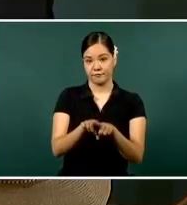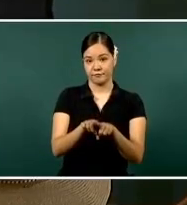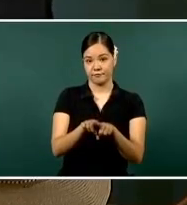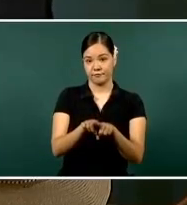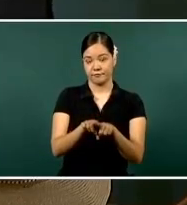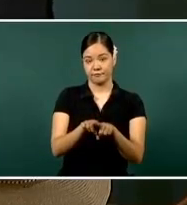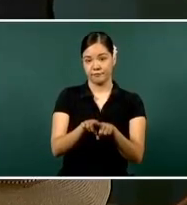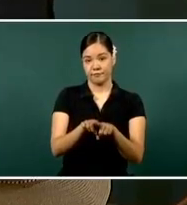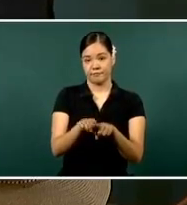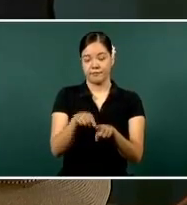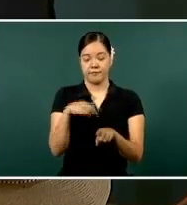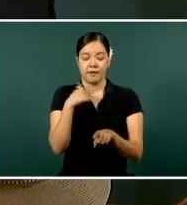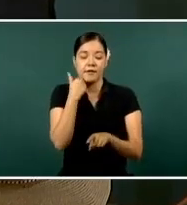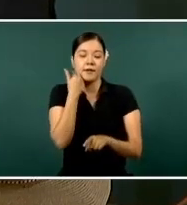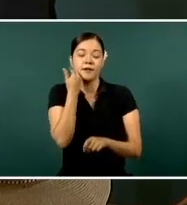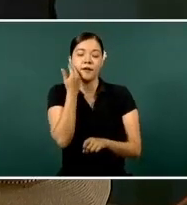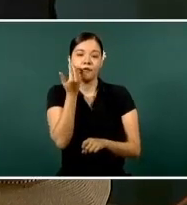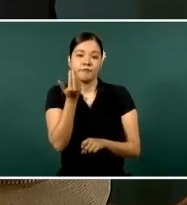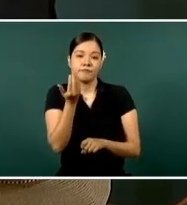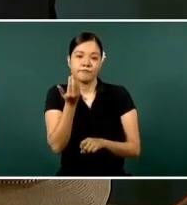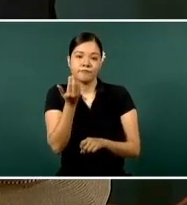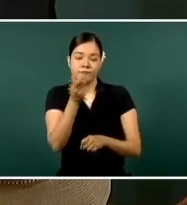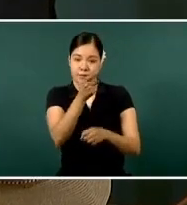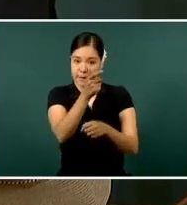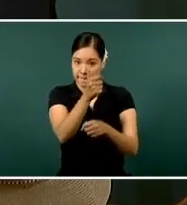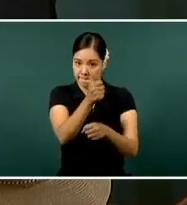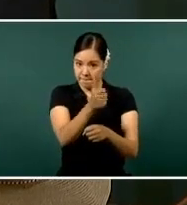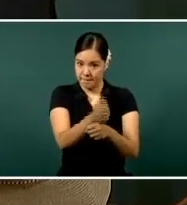quiero en primer lugar